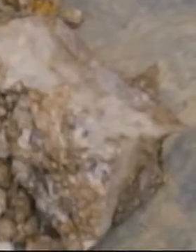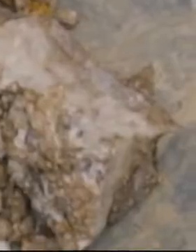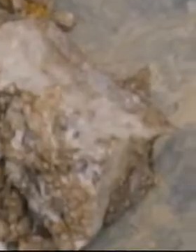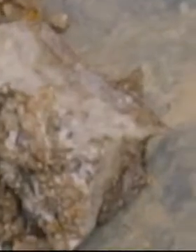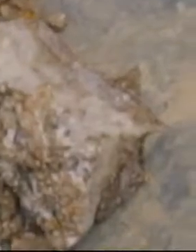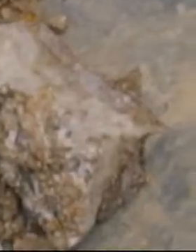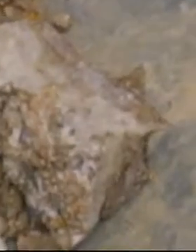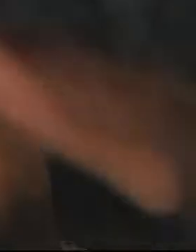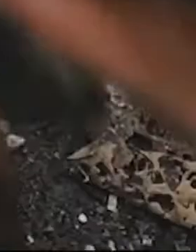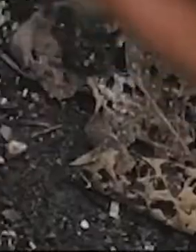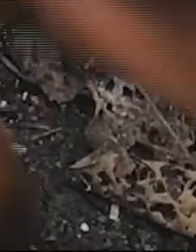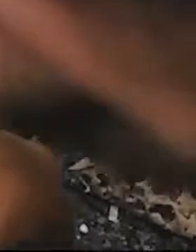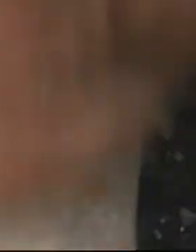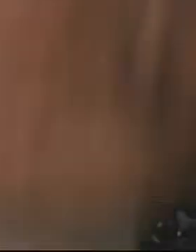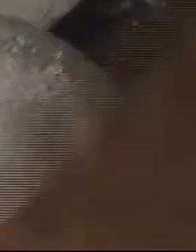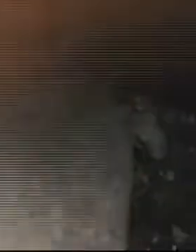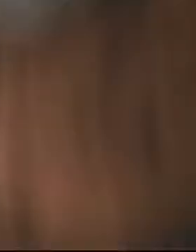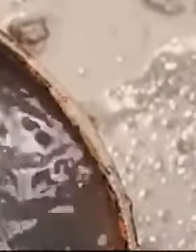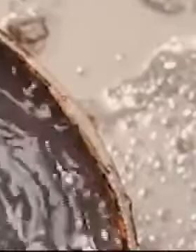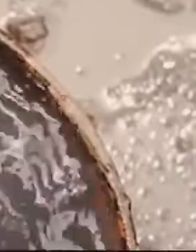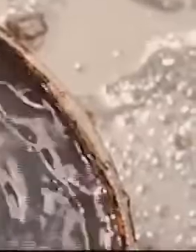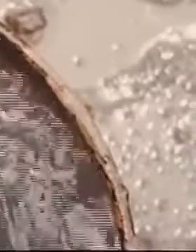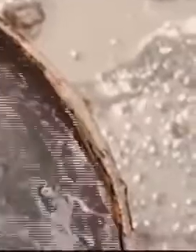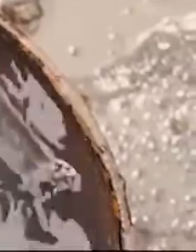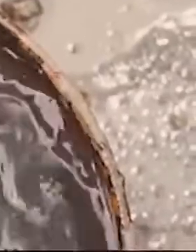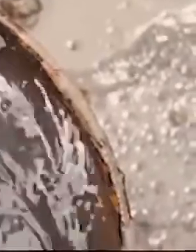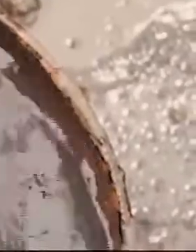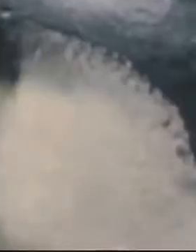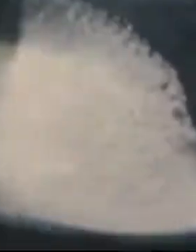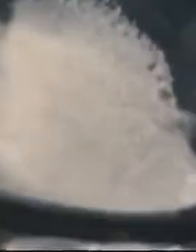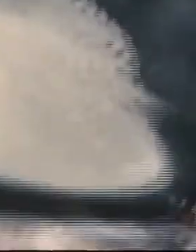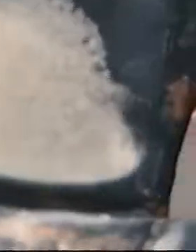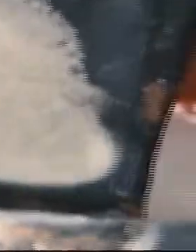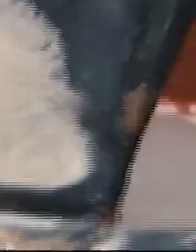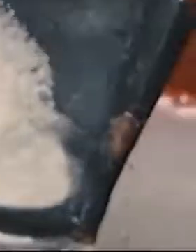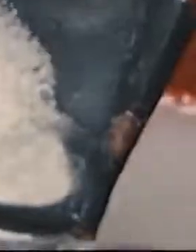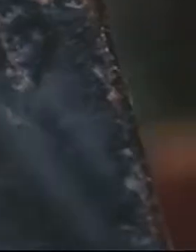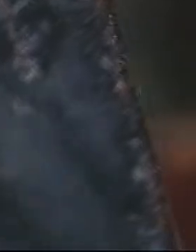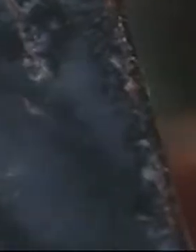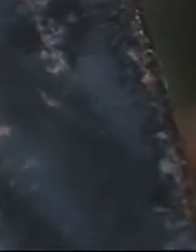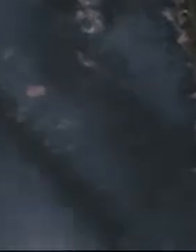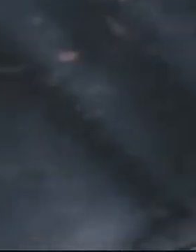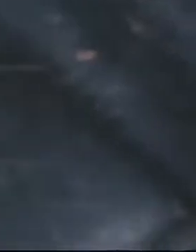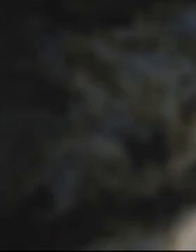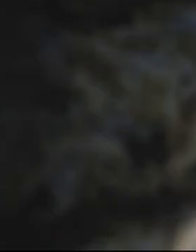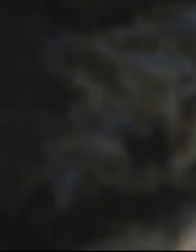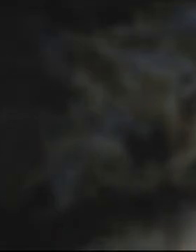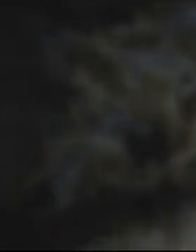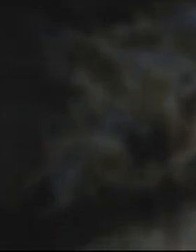metal. Cada gramo de oro cuesta mucho sacarlo. Es un mineral que es preciado y